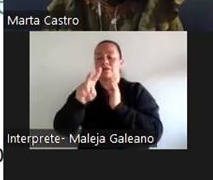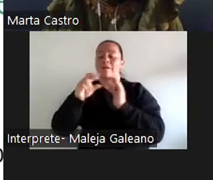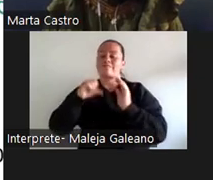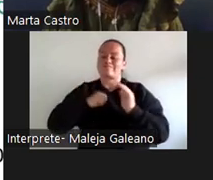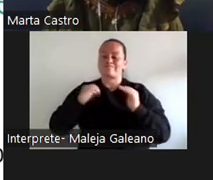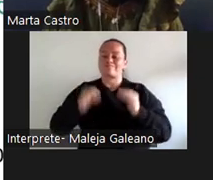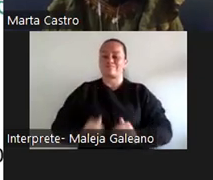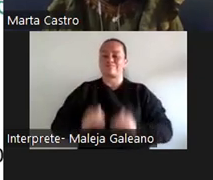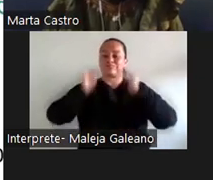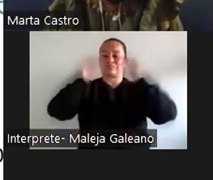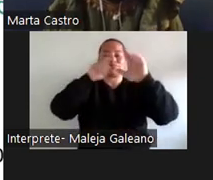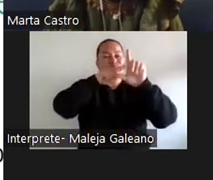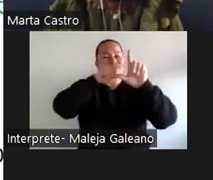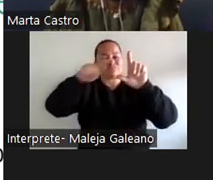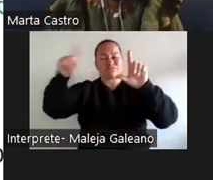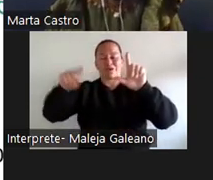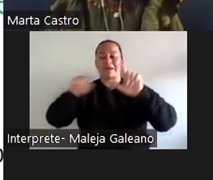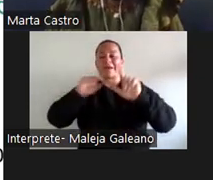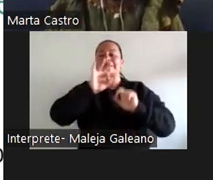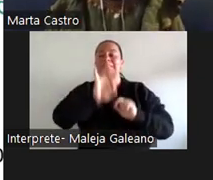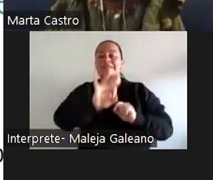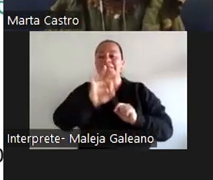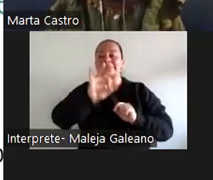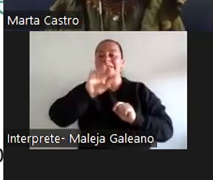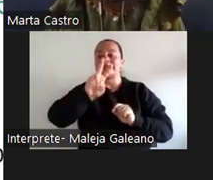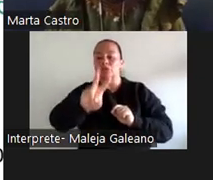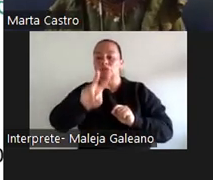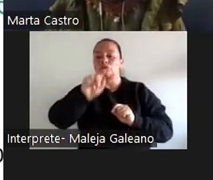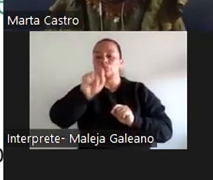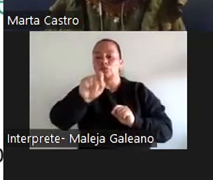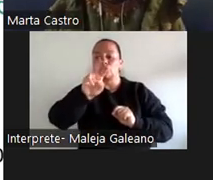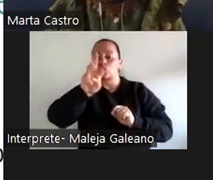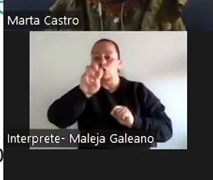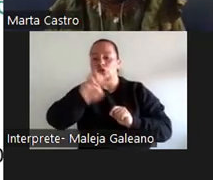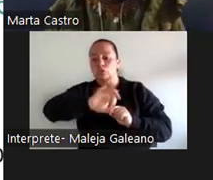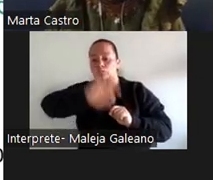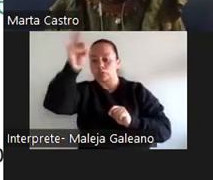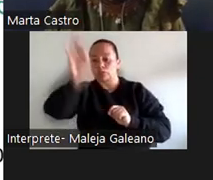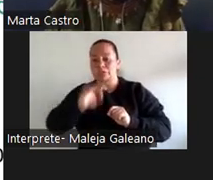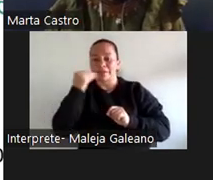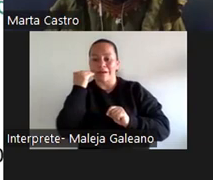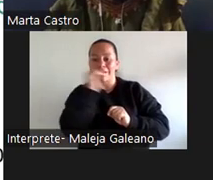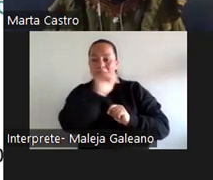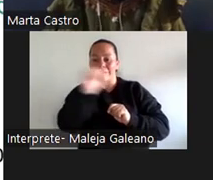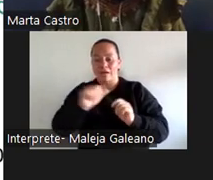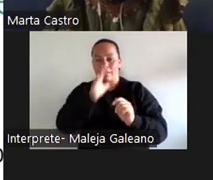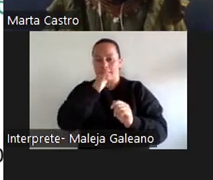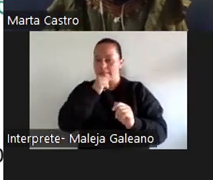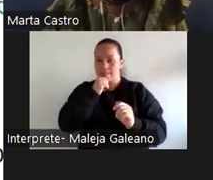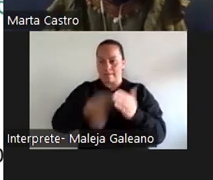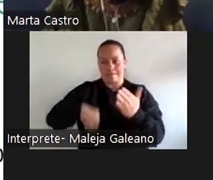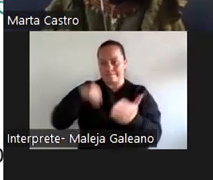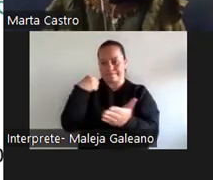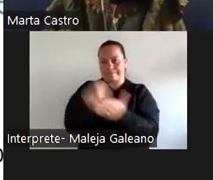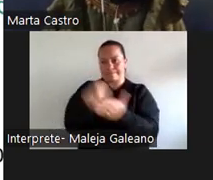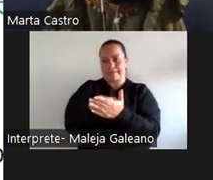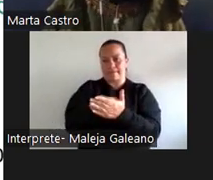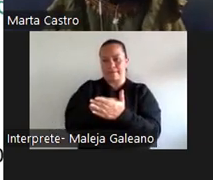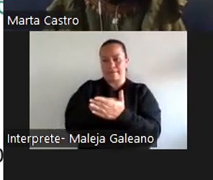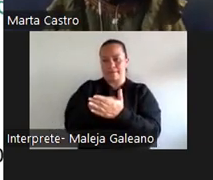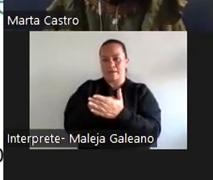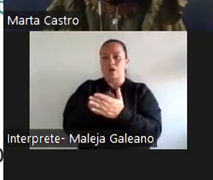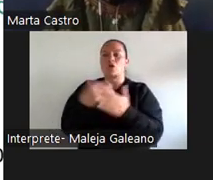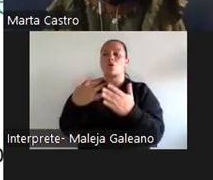32.8 por de las mujeres realizamos labores de Cuidado no remunerado para personas dentro del propio